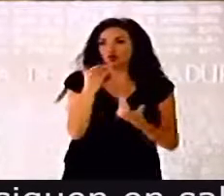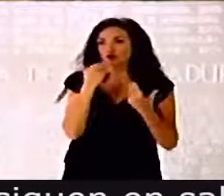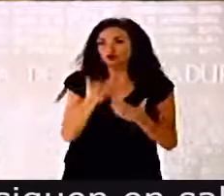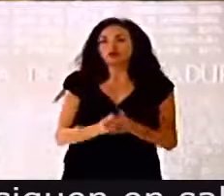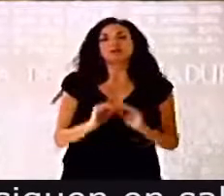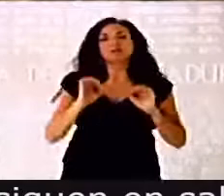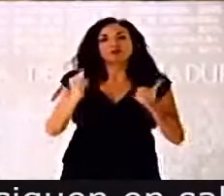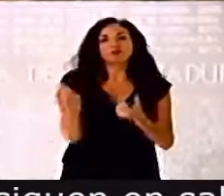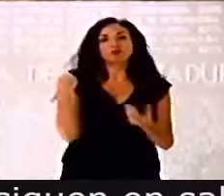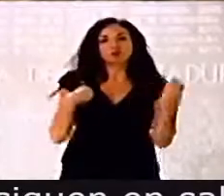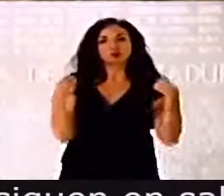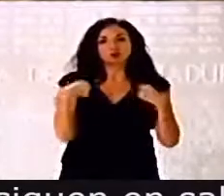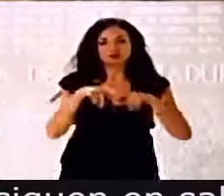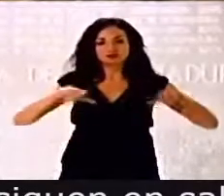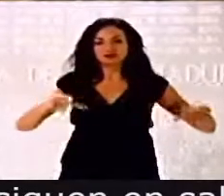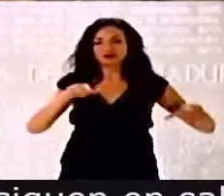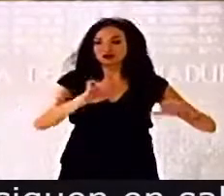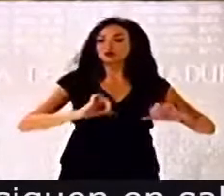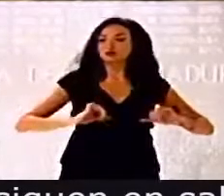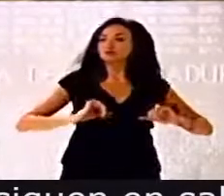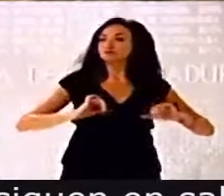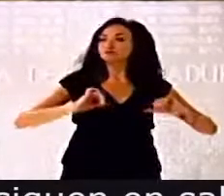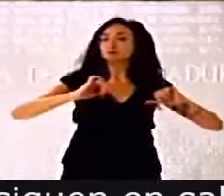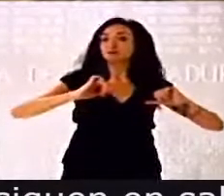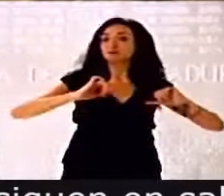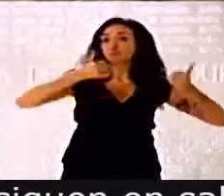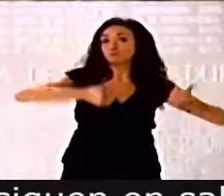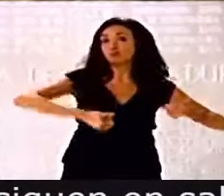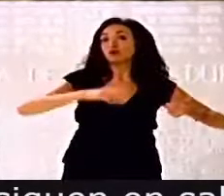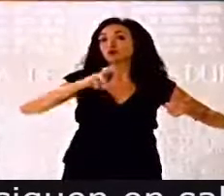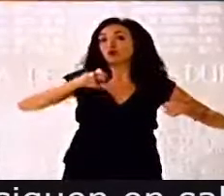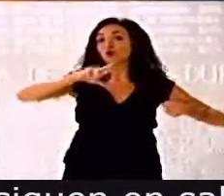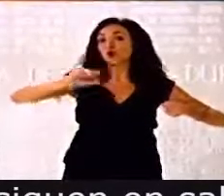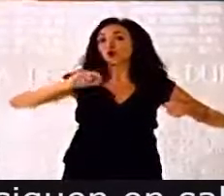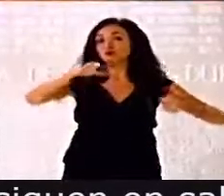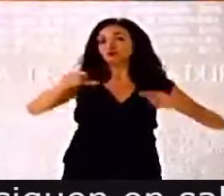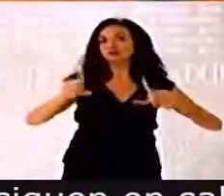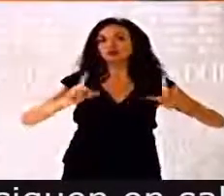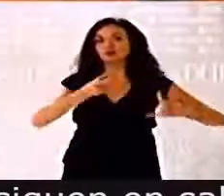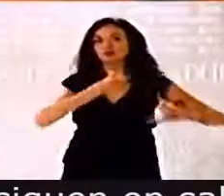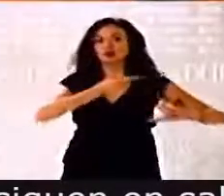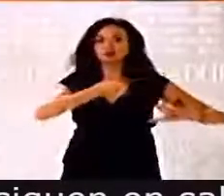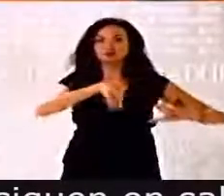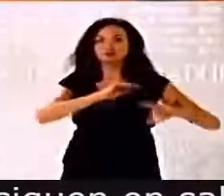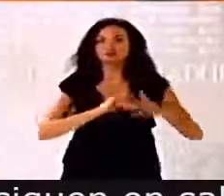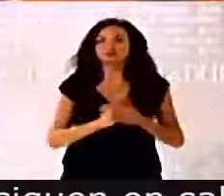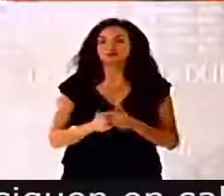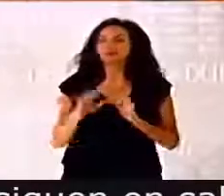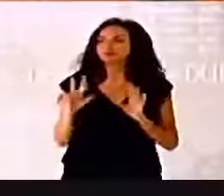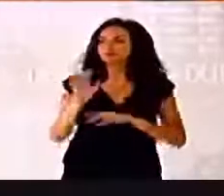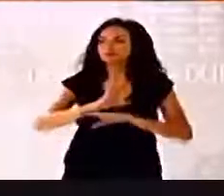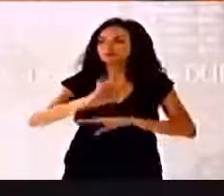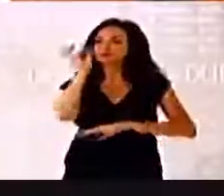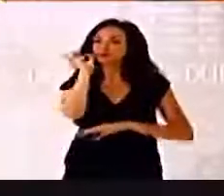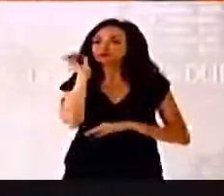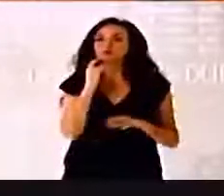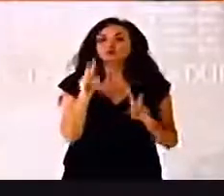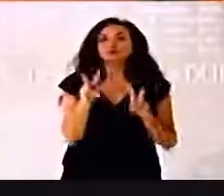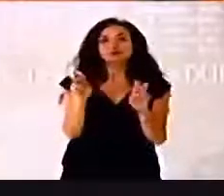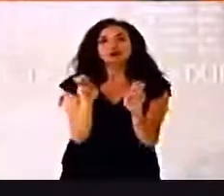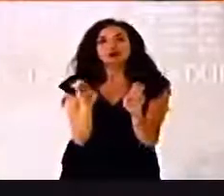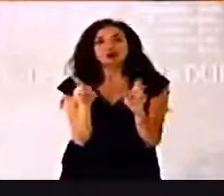con las preguntas en la sala. Va a preguntar Pura Caballero, de Televisión Española. Sí, consejera. Sobre el tema de